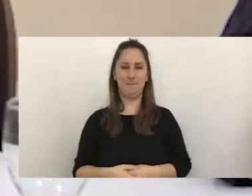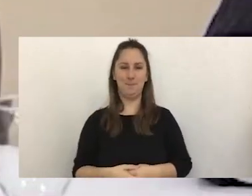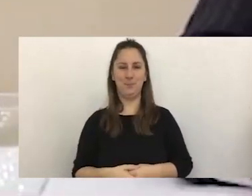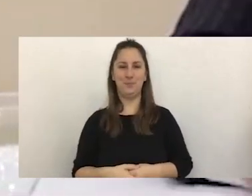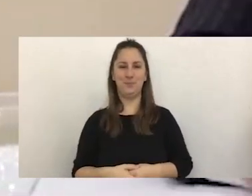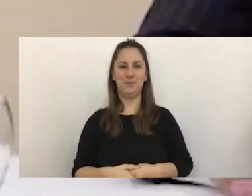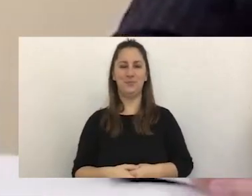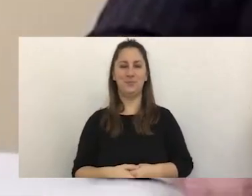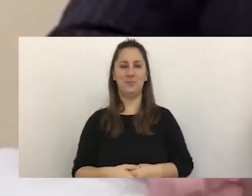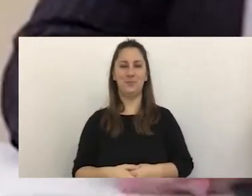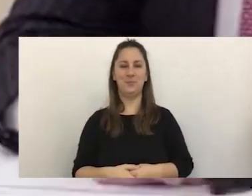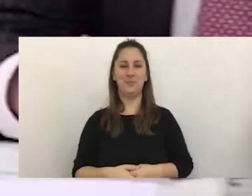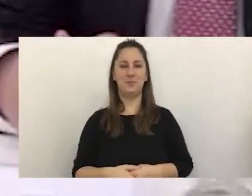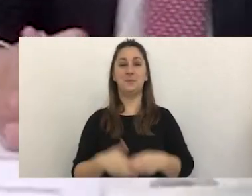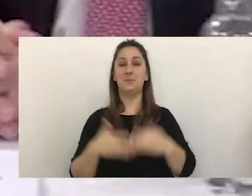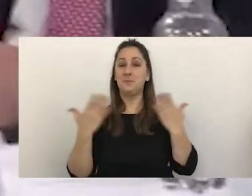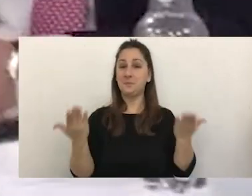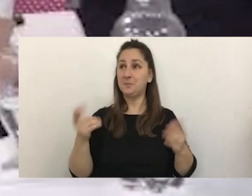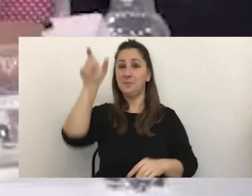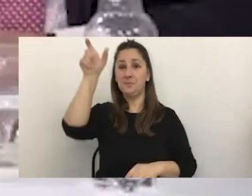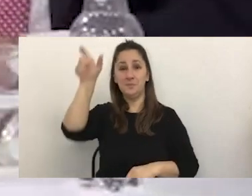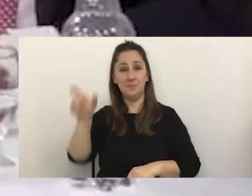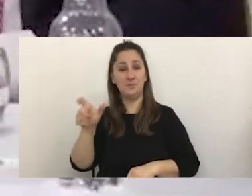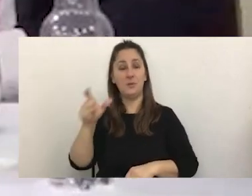el doctor Roveda es